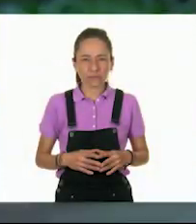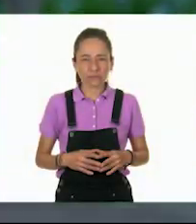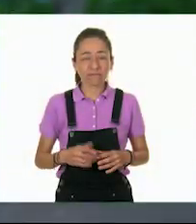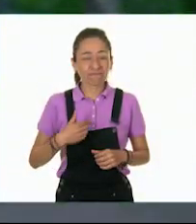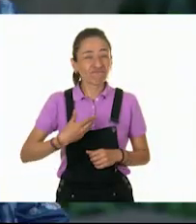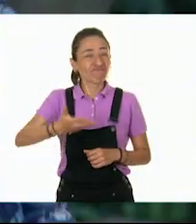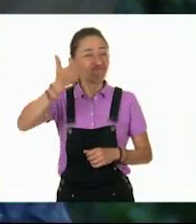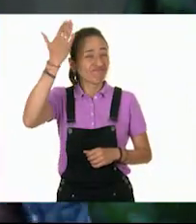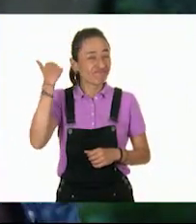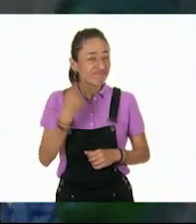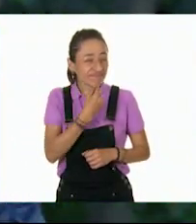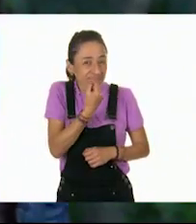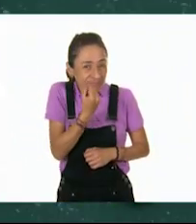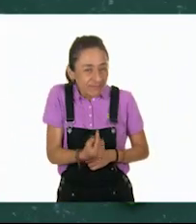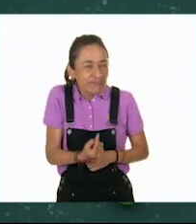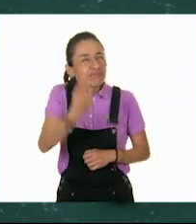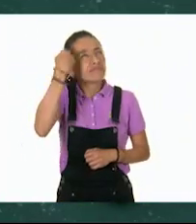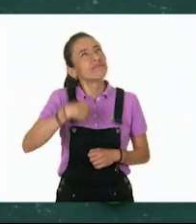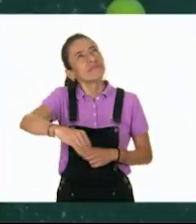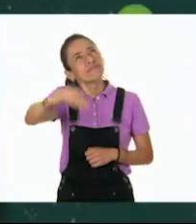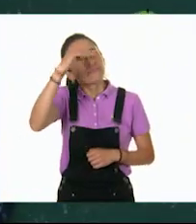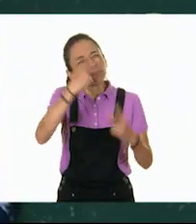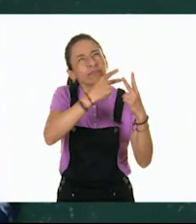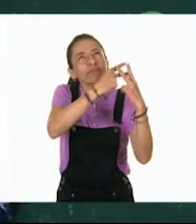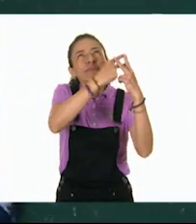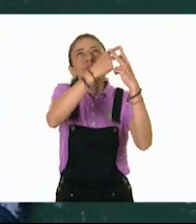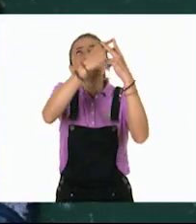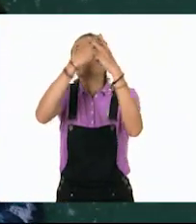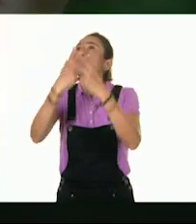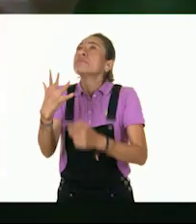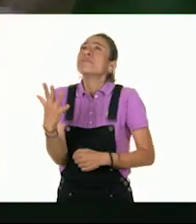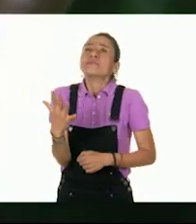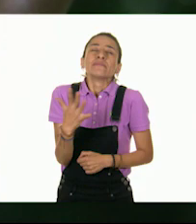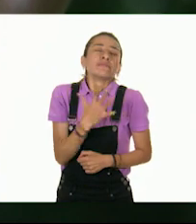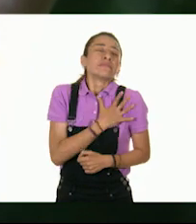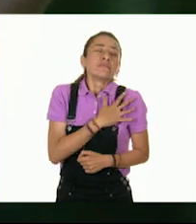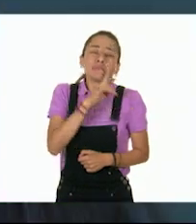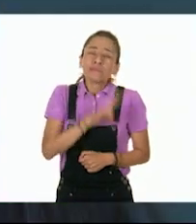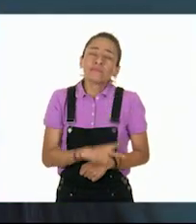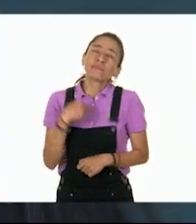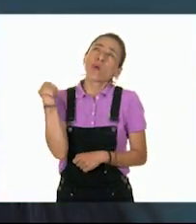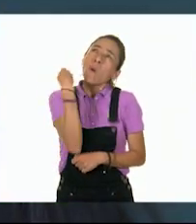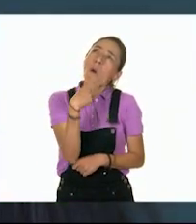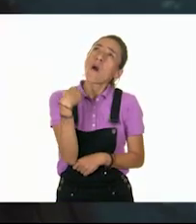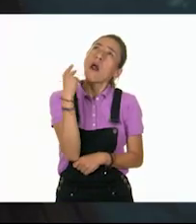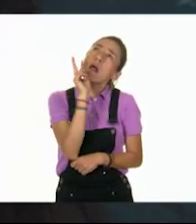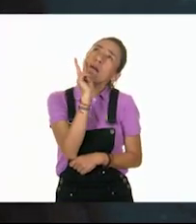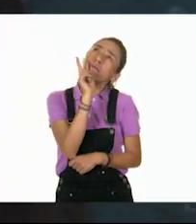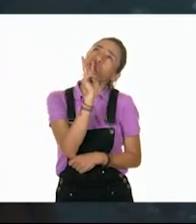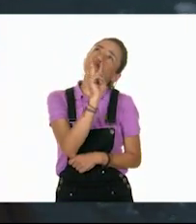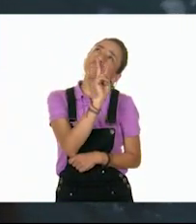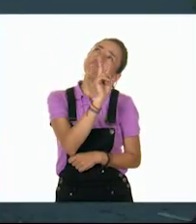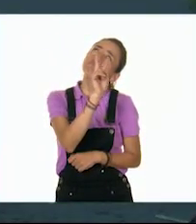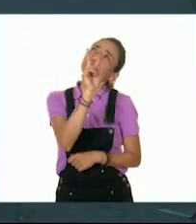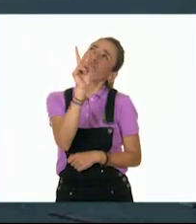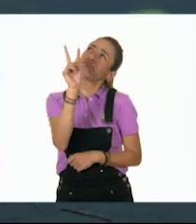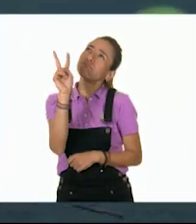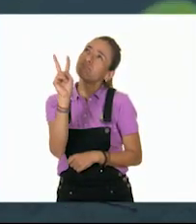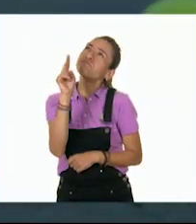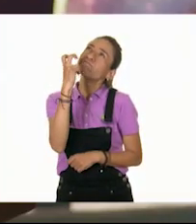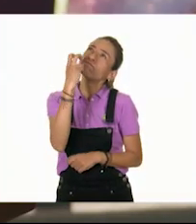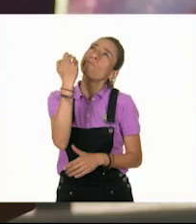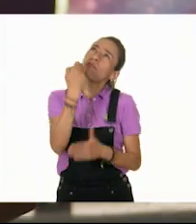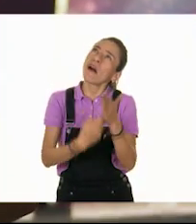Cuando era pequeña, creía que las estrellas serían mi pasión y pasaba horas viendo al espacio y todo lo que aún había por